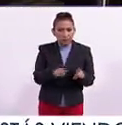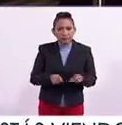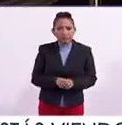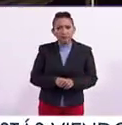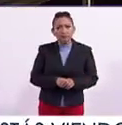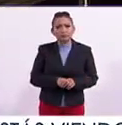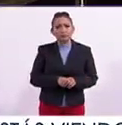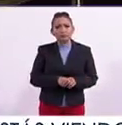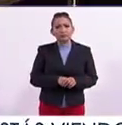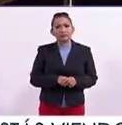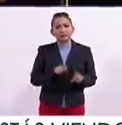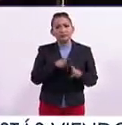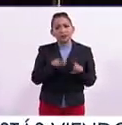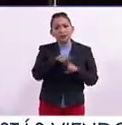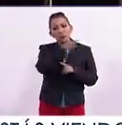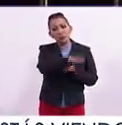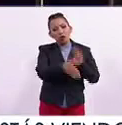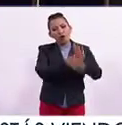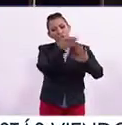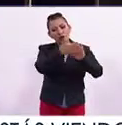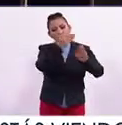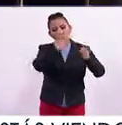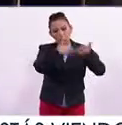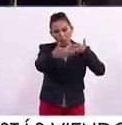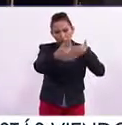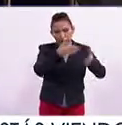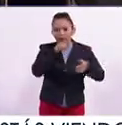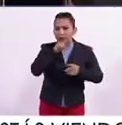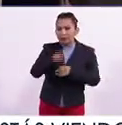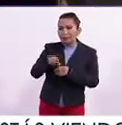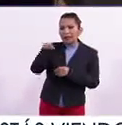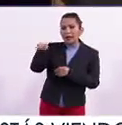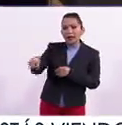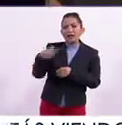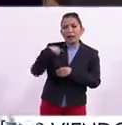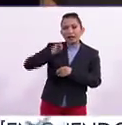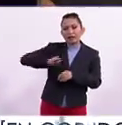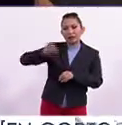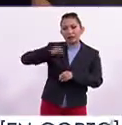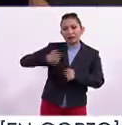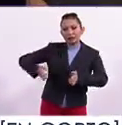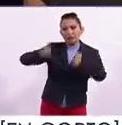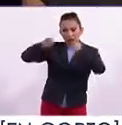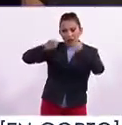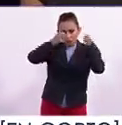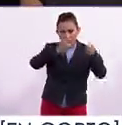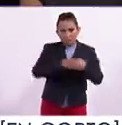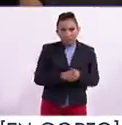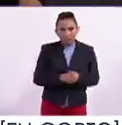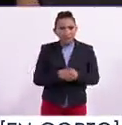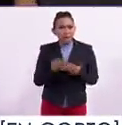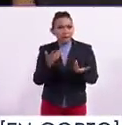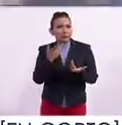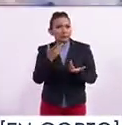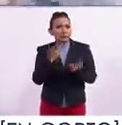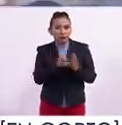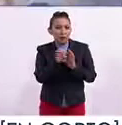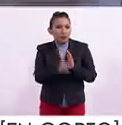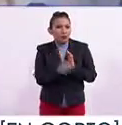tanto en construcciones modernas como en las antiguas. Por hablar de la más cercana, quizás